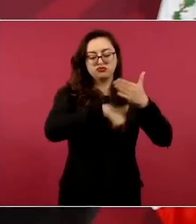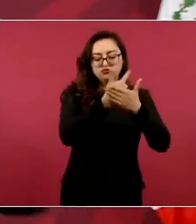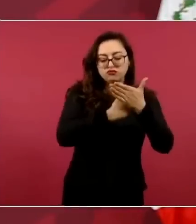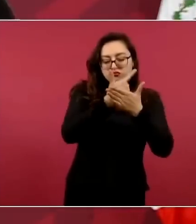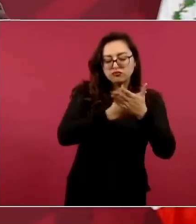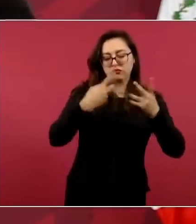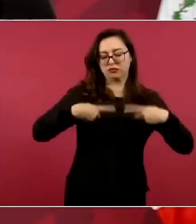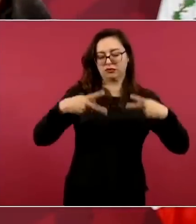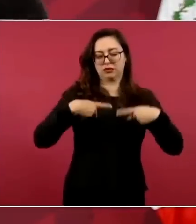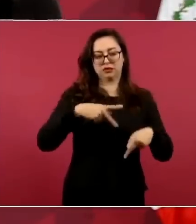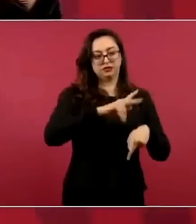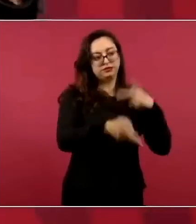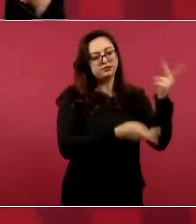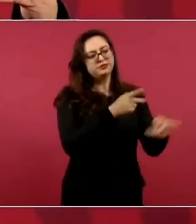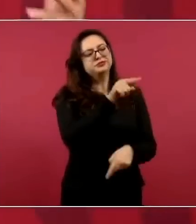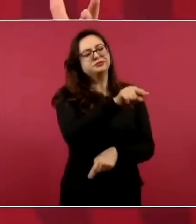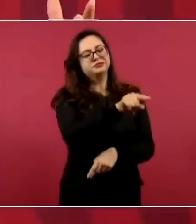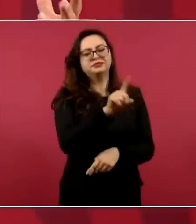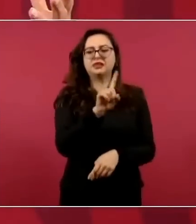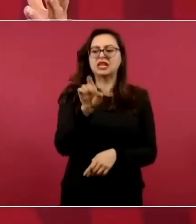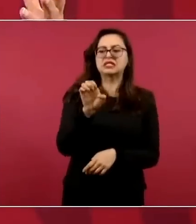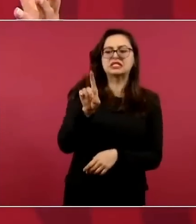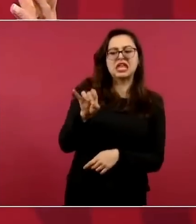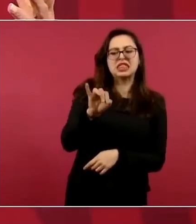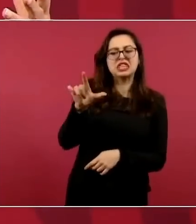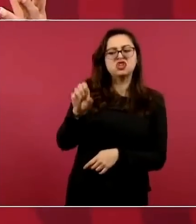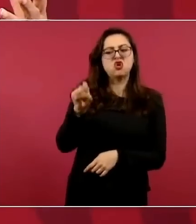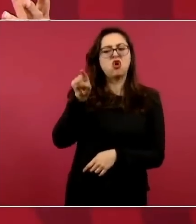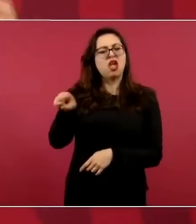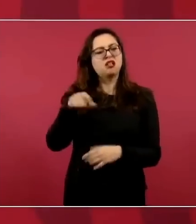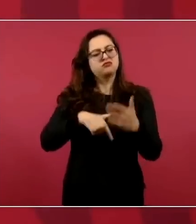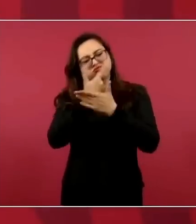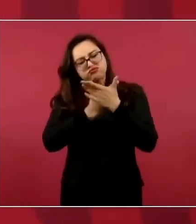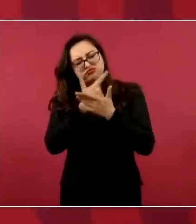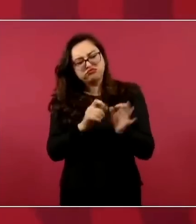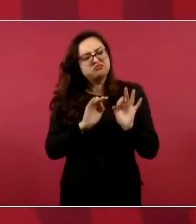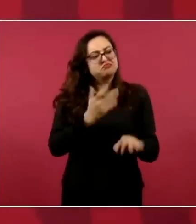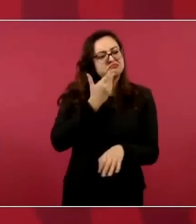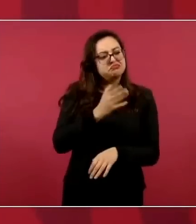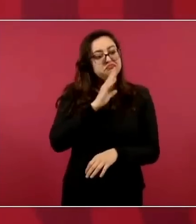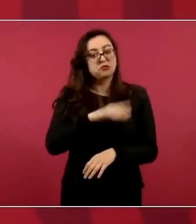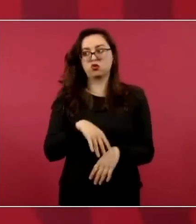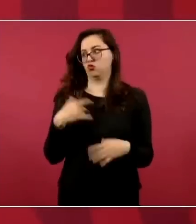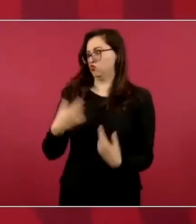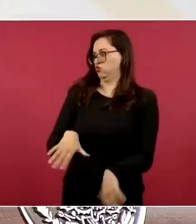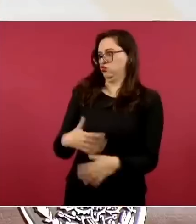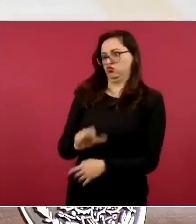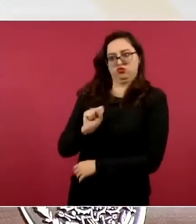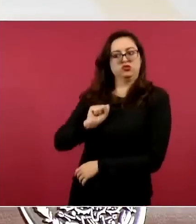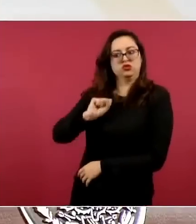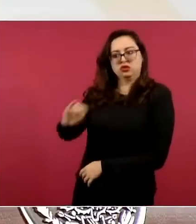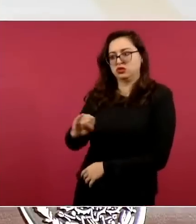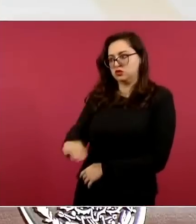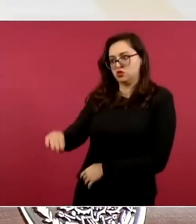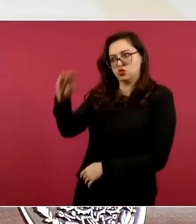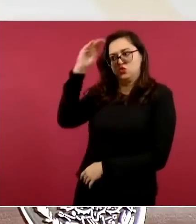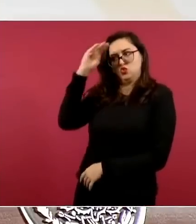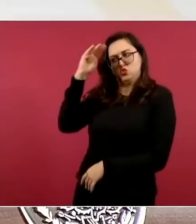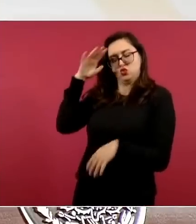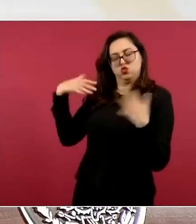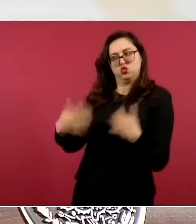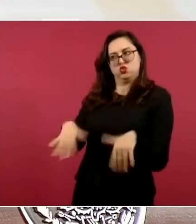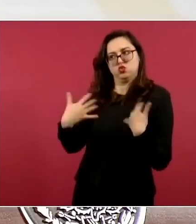porque son todos estos mitos que creando